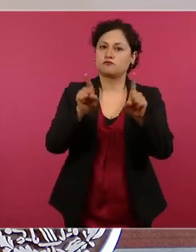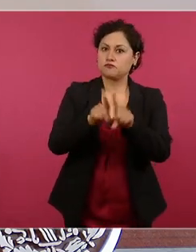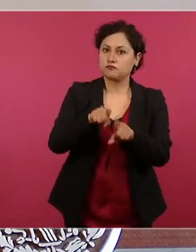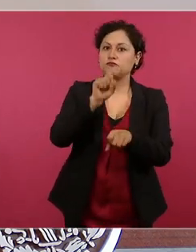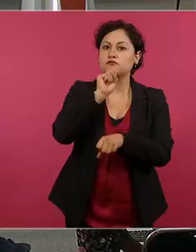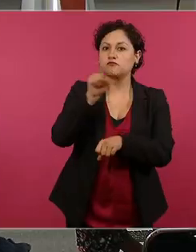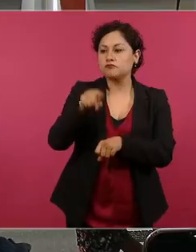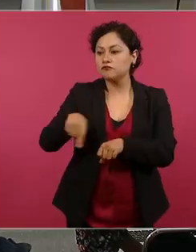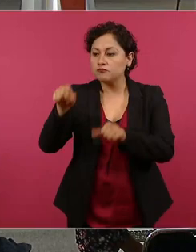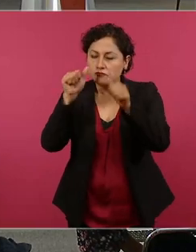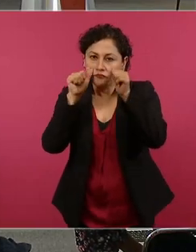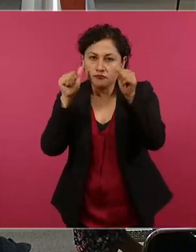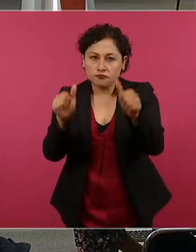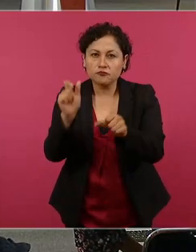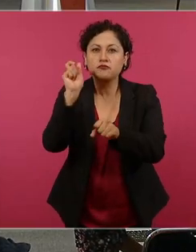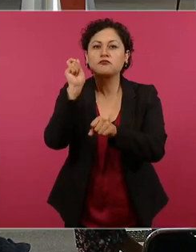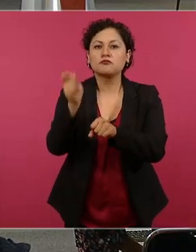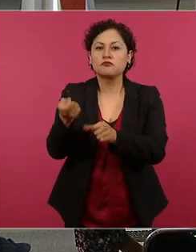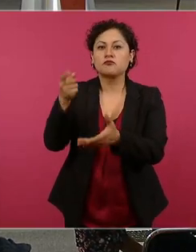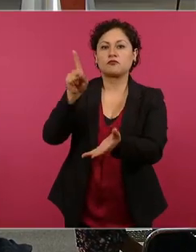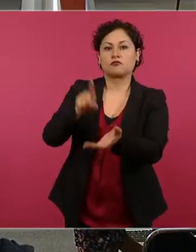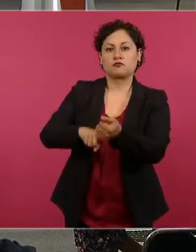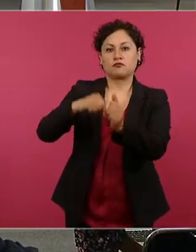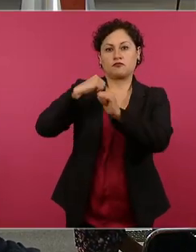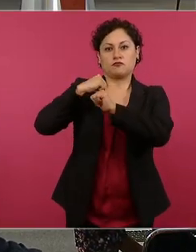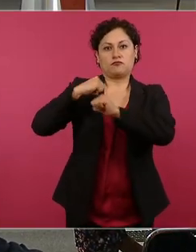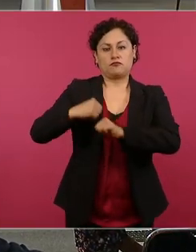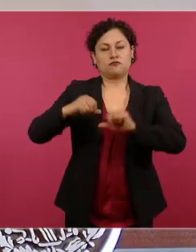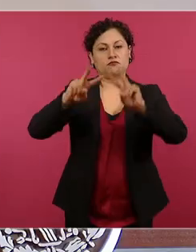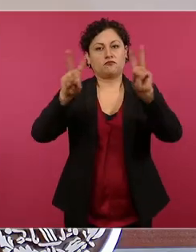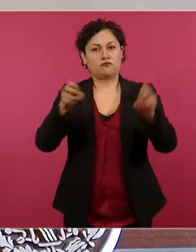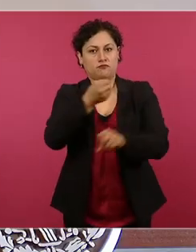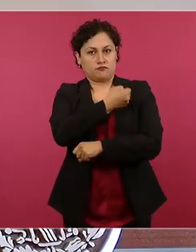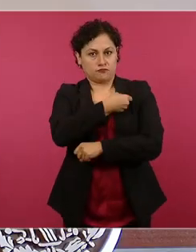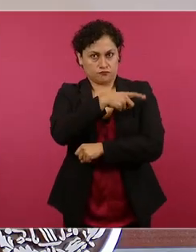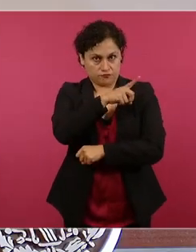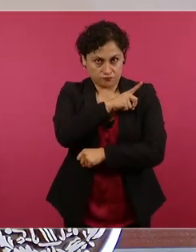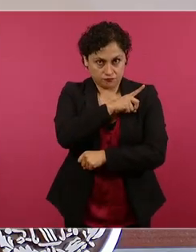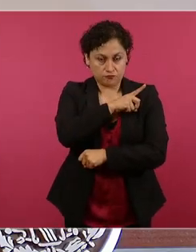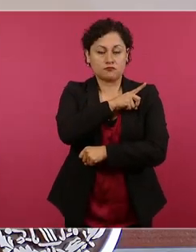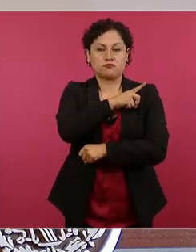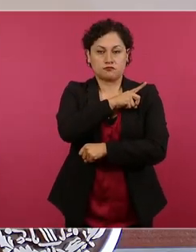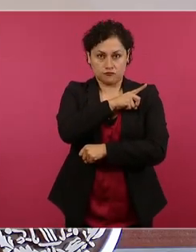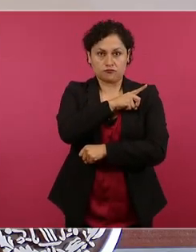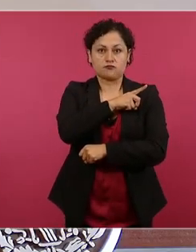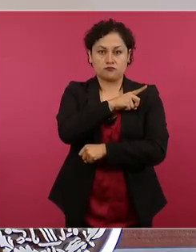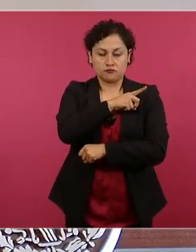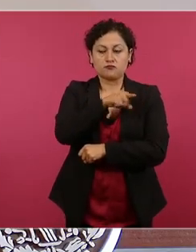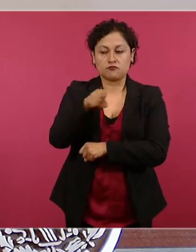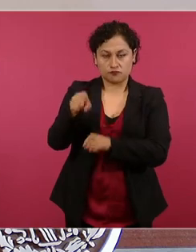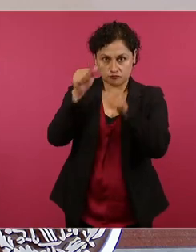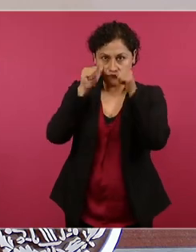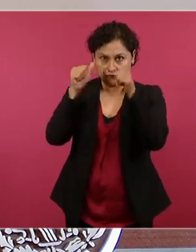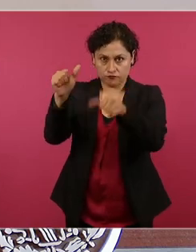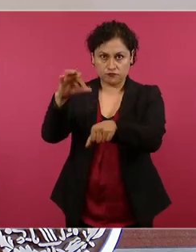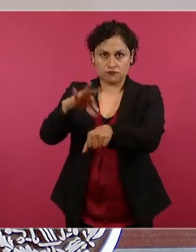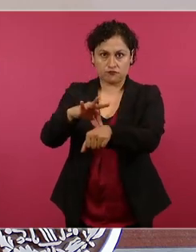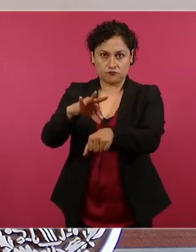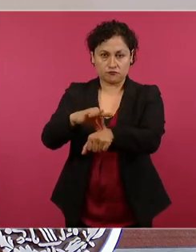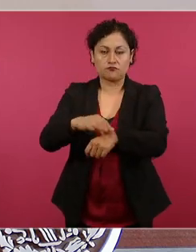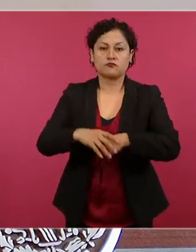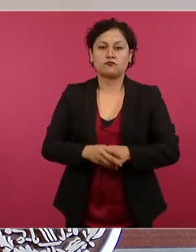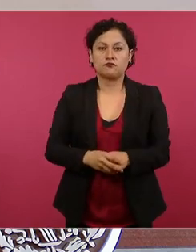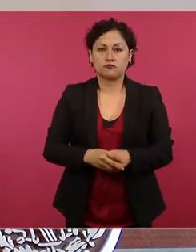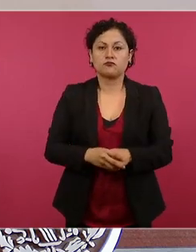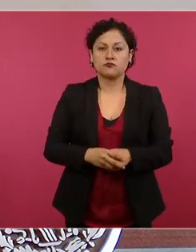acciones junto con la autoridad en materia de salud, tendientes a brindarles una buena atención médica.